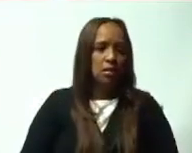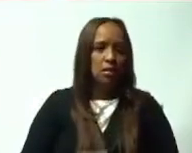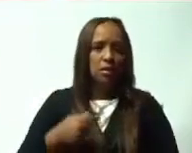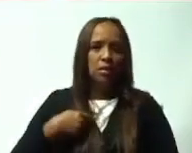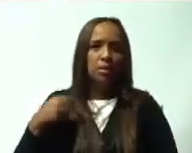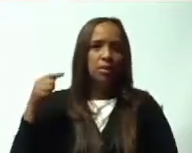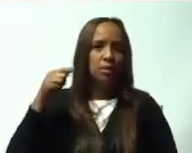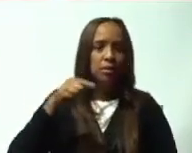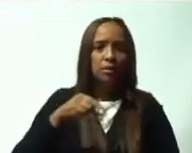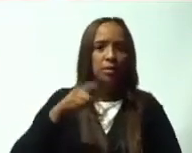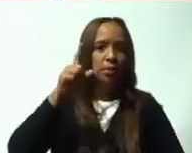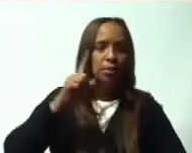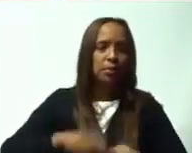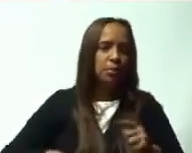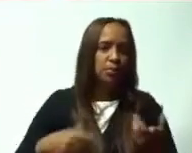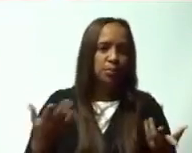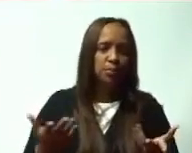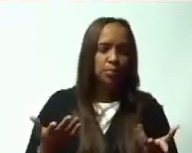con mi mente.